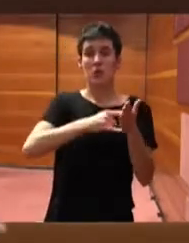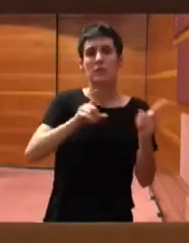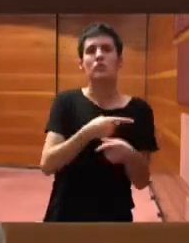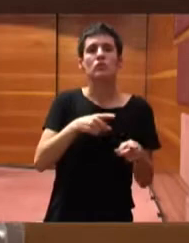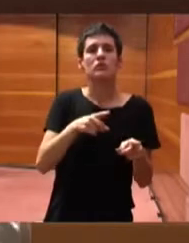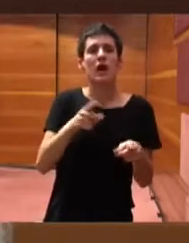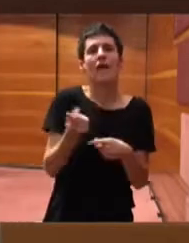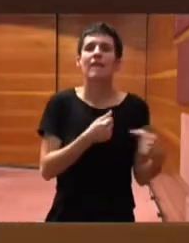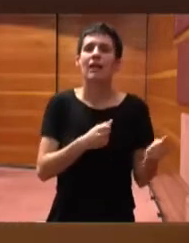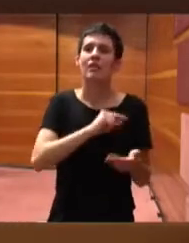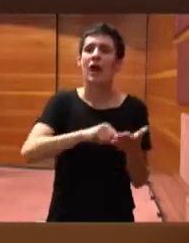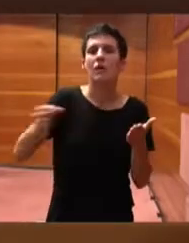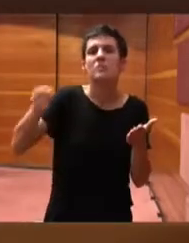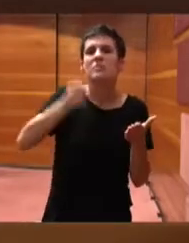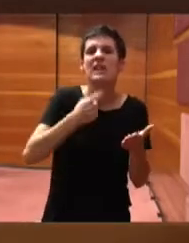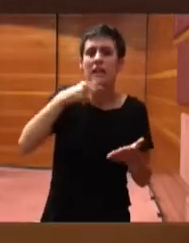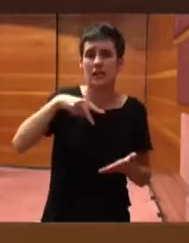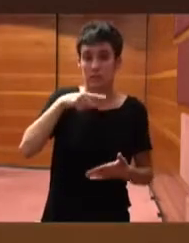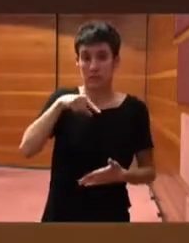danza. Esto hoy en día suele ser difícil.